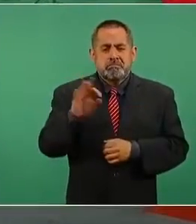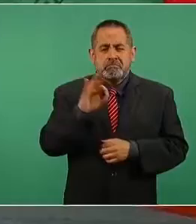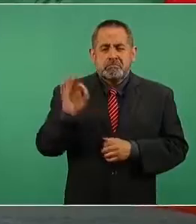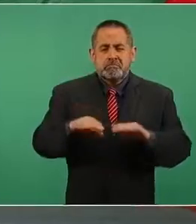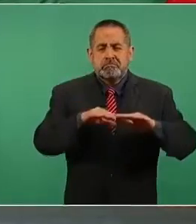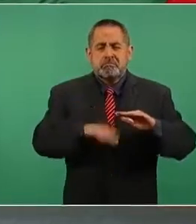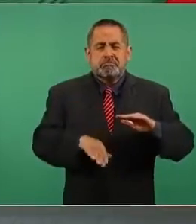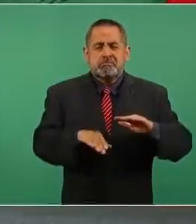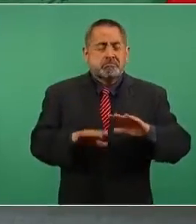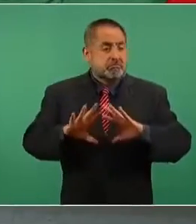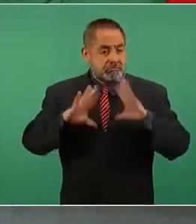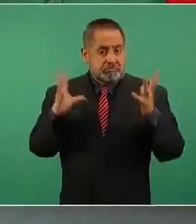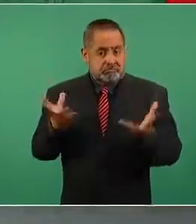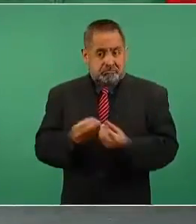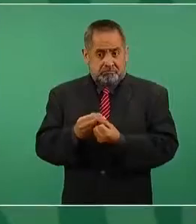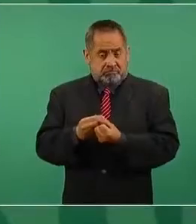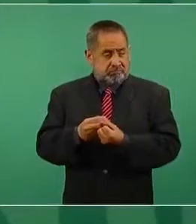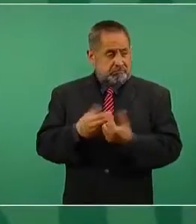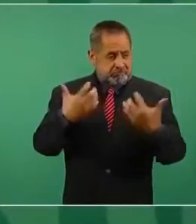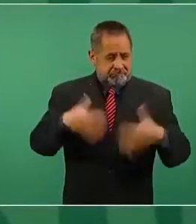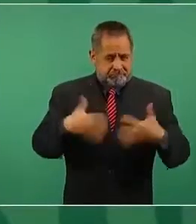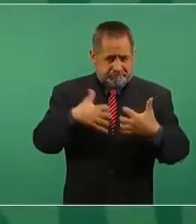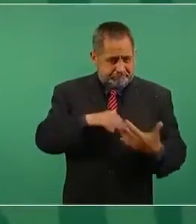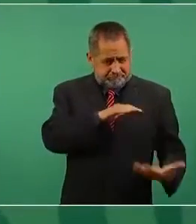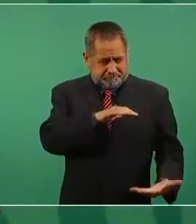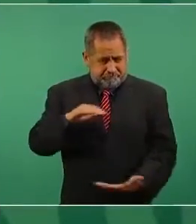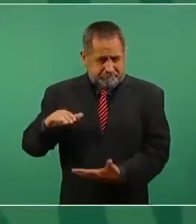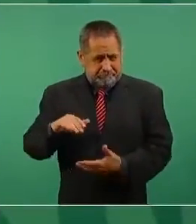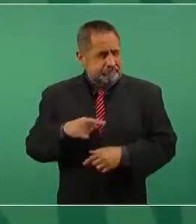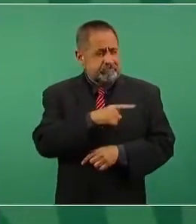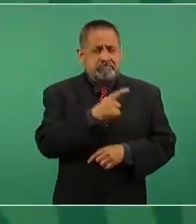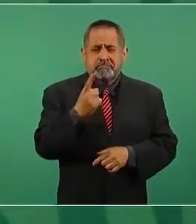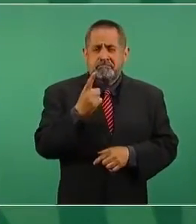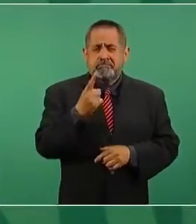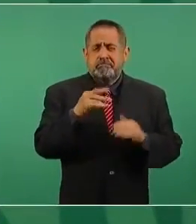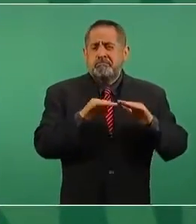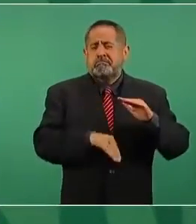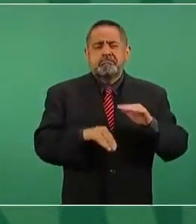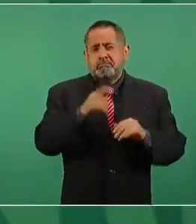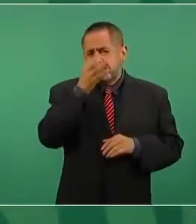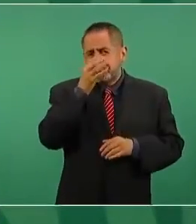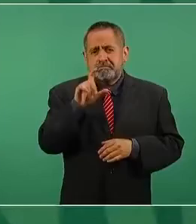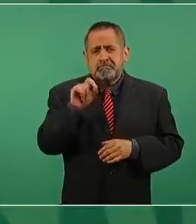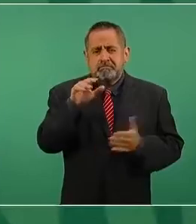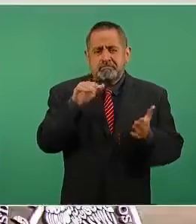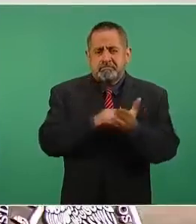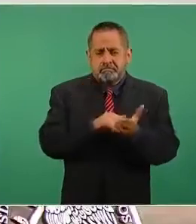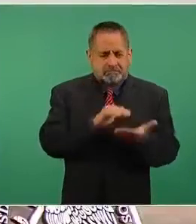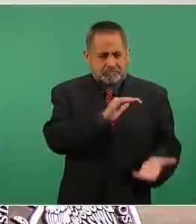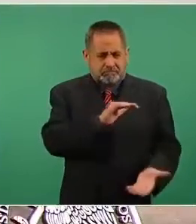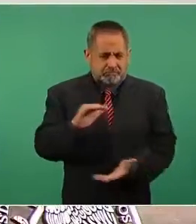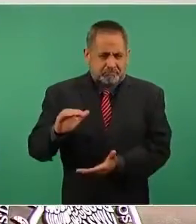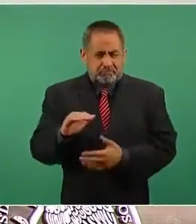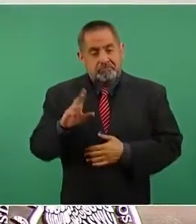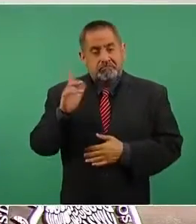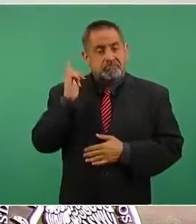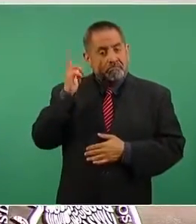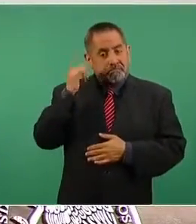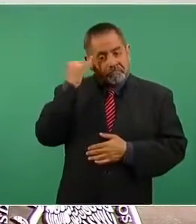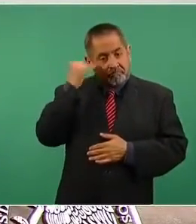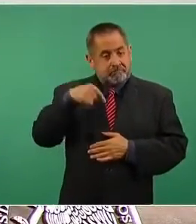la producción total del país, son alrededor de 20,000 barriles. Se espera que este